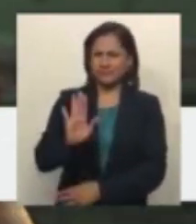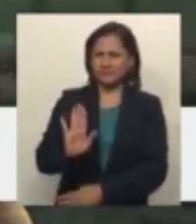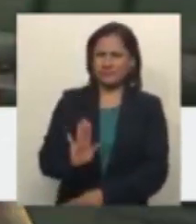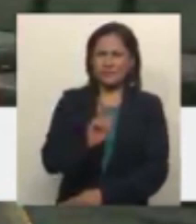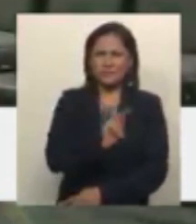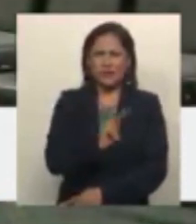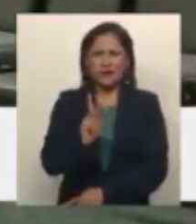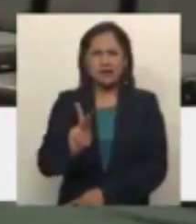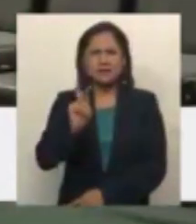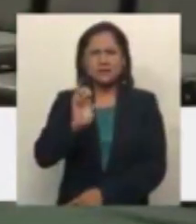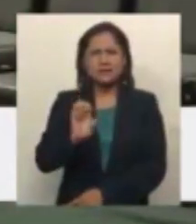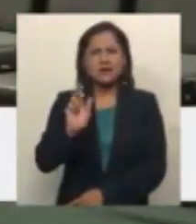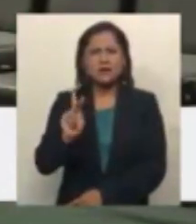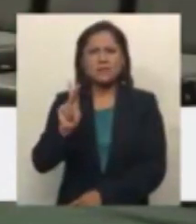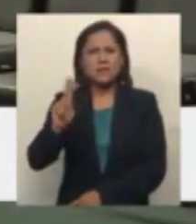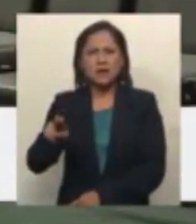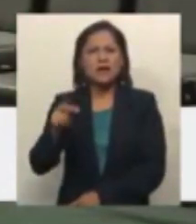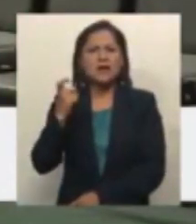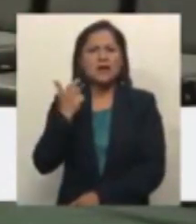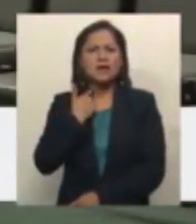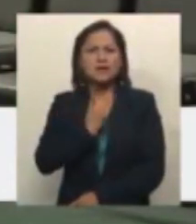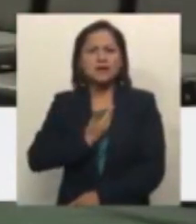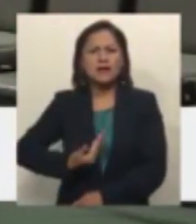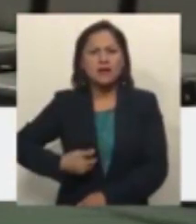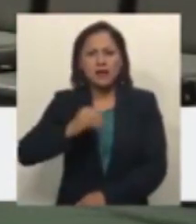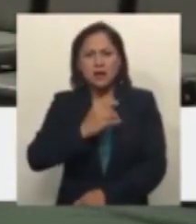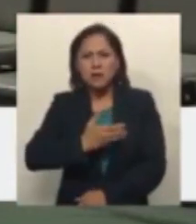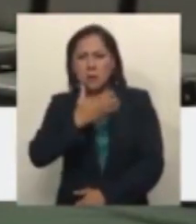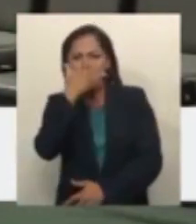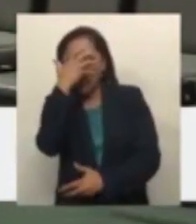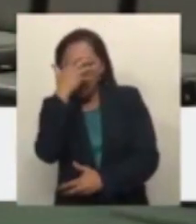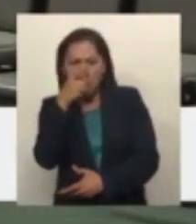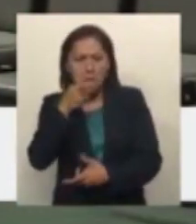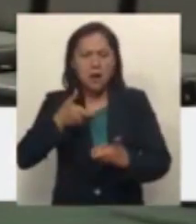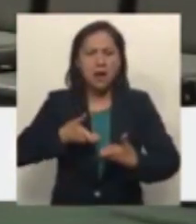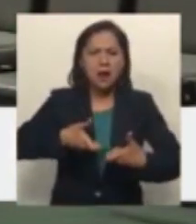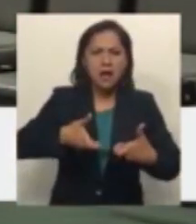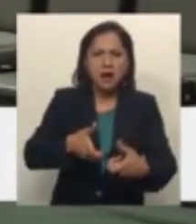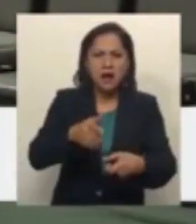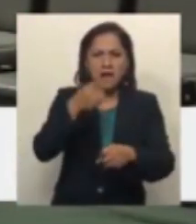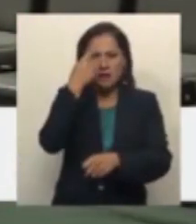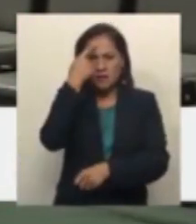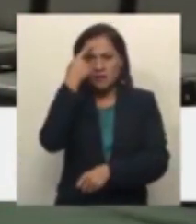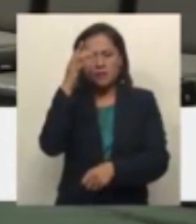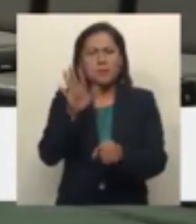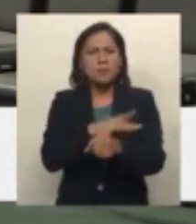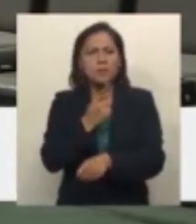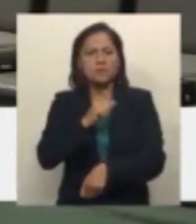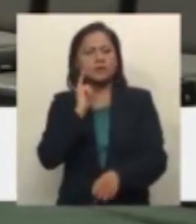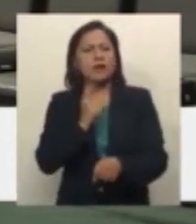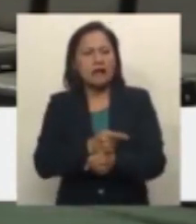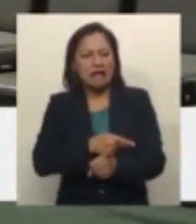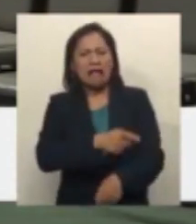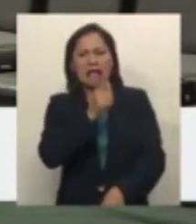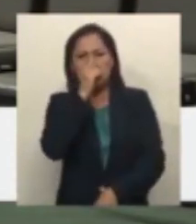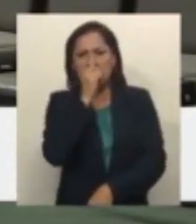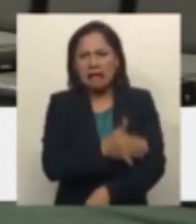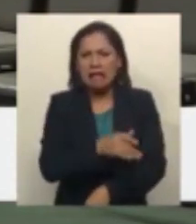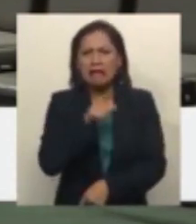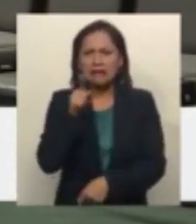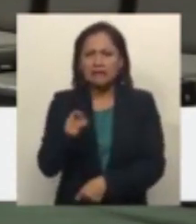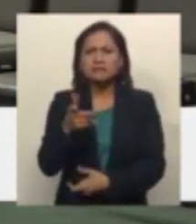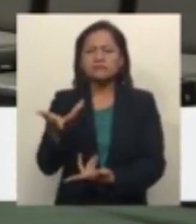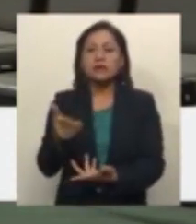que andar disfrazados en la calle para que no los ubiquen, para que no les reclamen, para que no los pongan en su lugar, que es el basurero de la